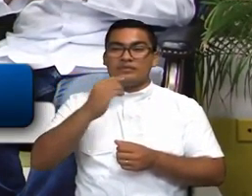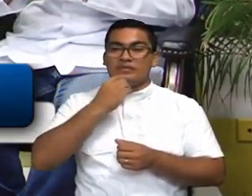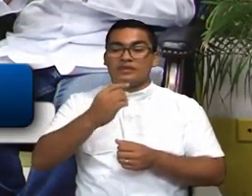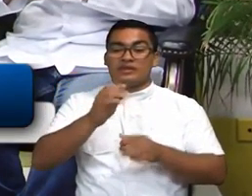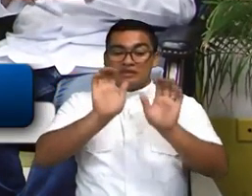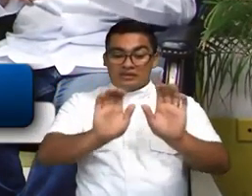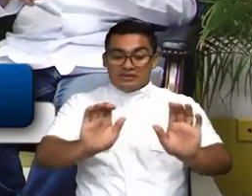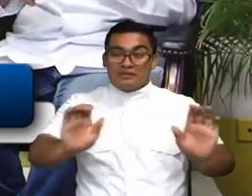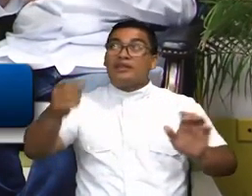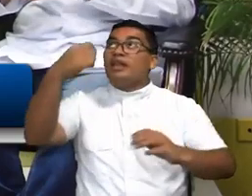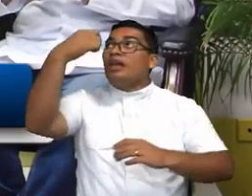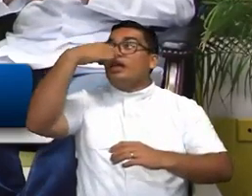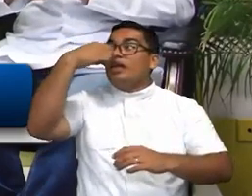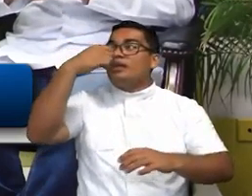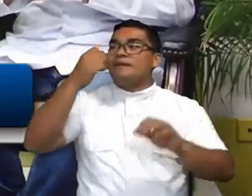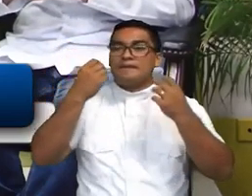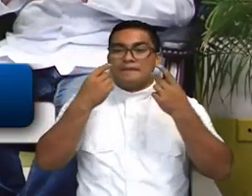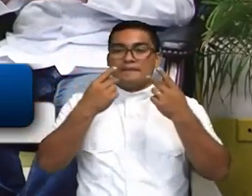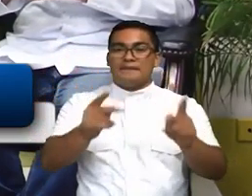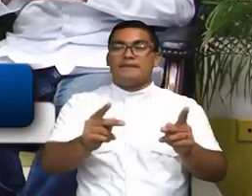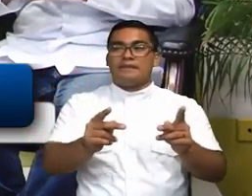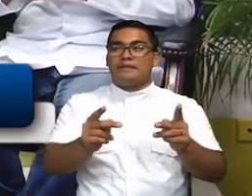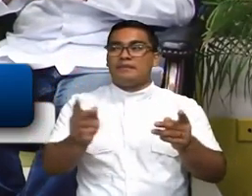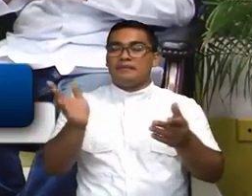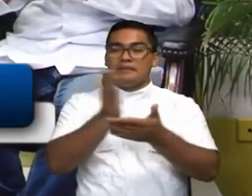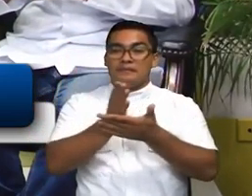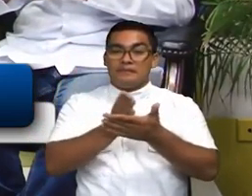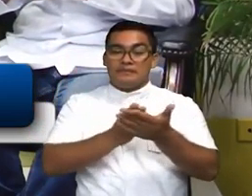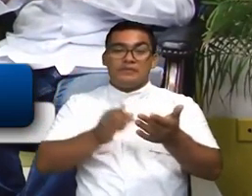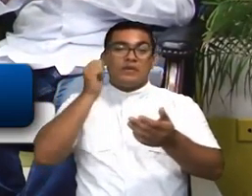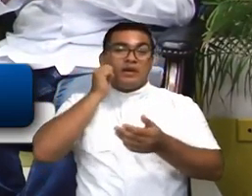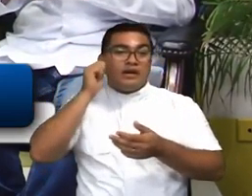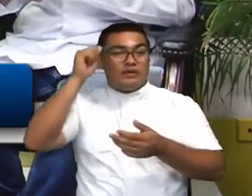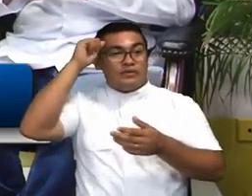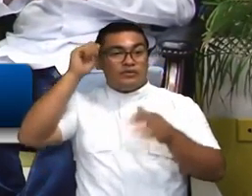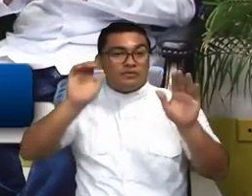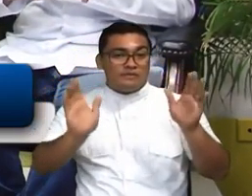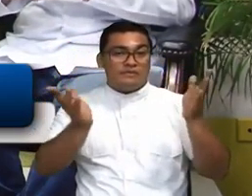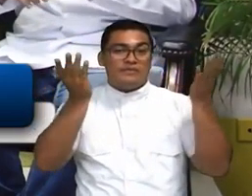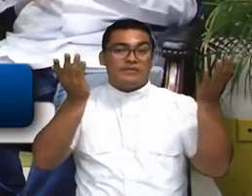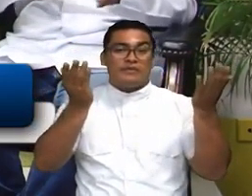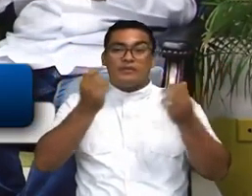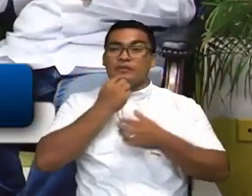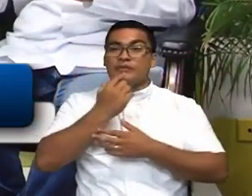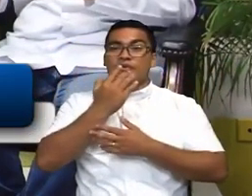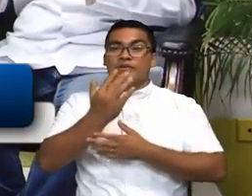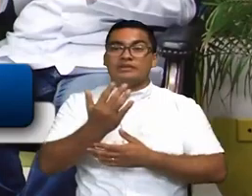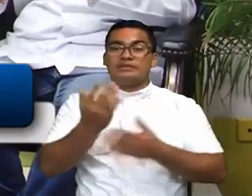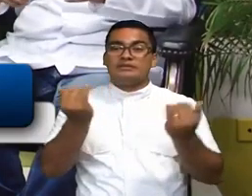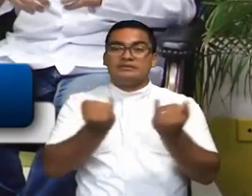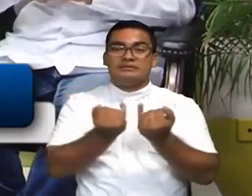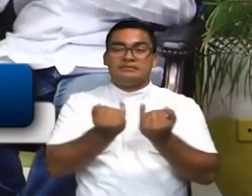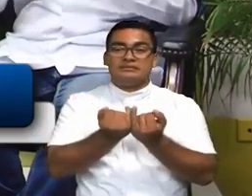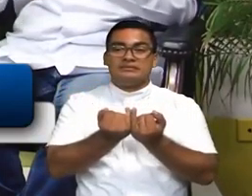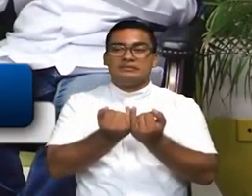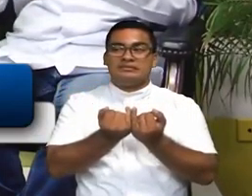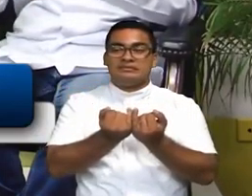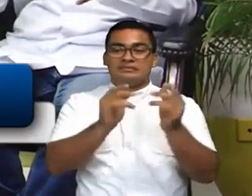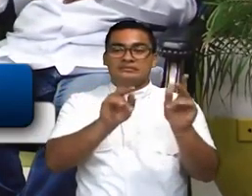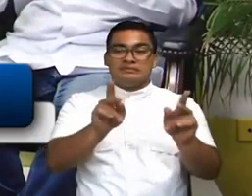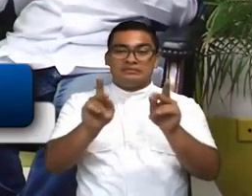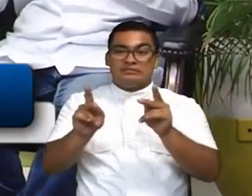niños menores, pero también hay una vacuna específica ya para gente mayor. ¿Ya? ¿Por qué solamente este tipo de personas? Porque son